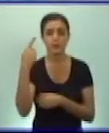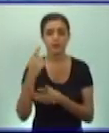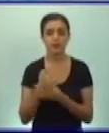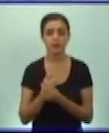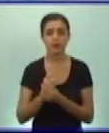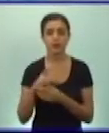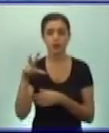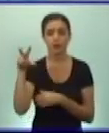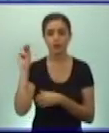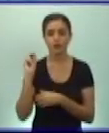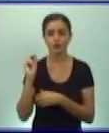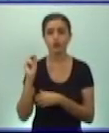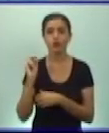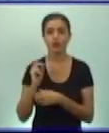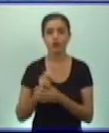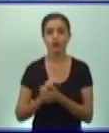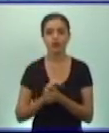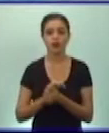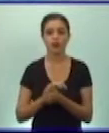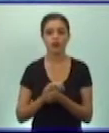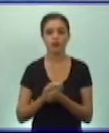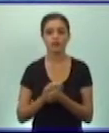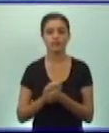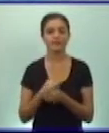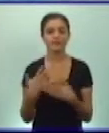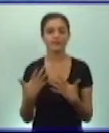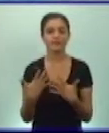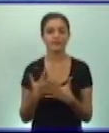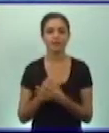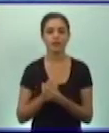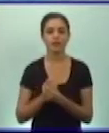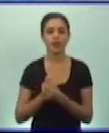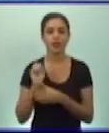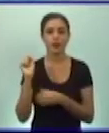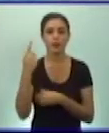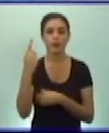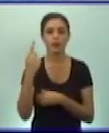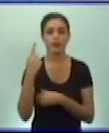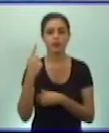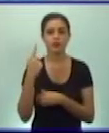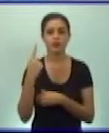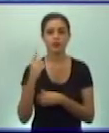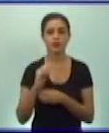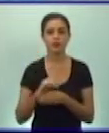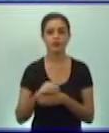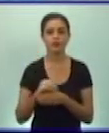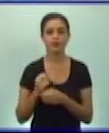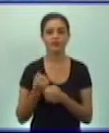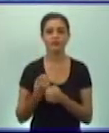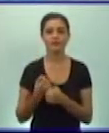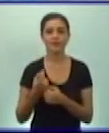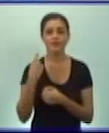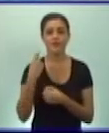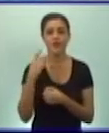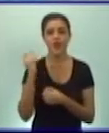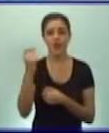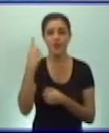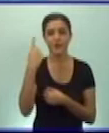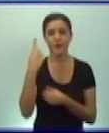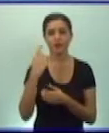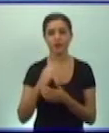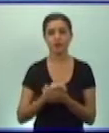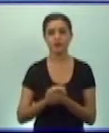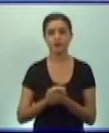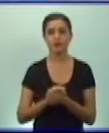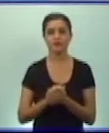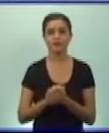nuevamente, nuestra situación geográfica. Y volvemos al principio, como habíamos dicho, el factor más importante para establecer esta